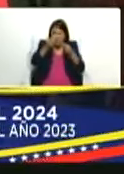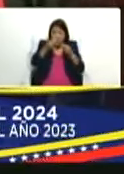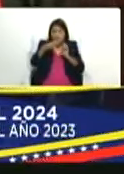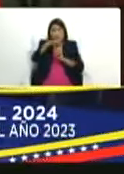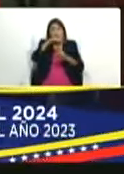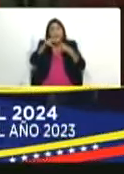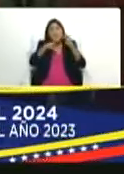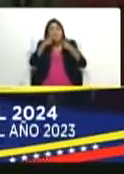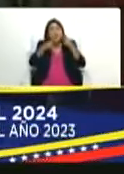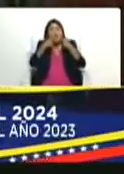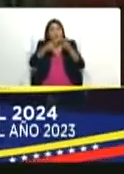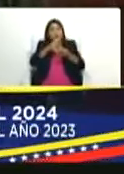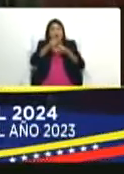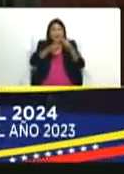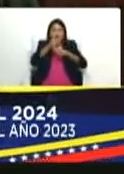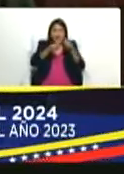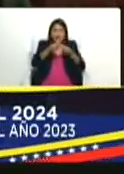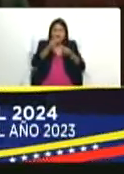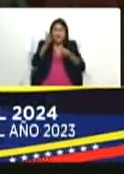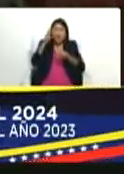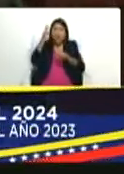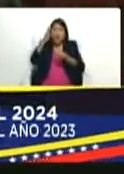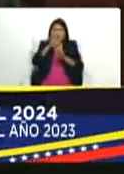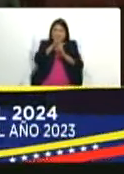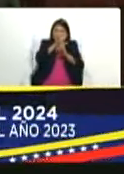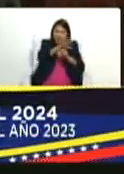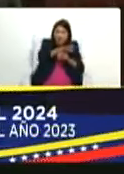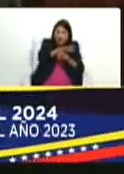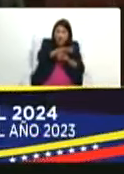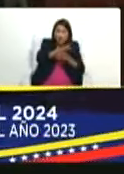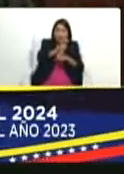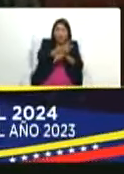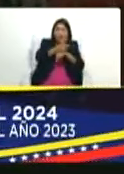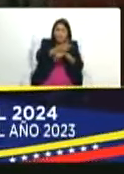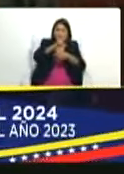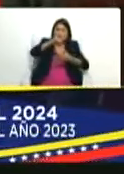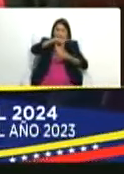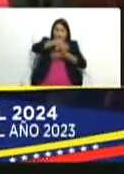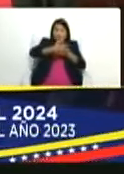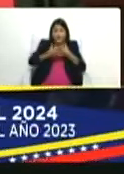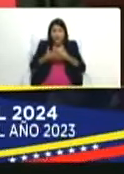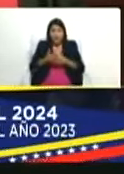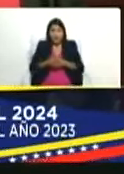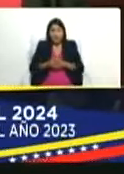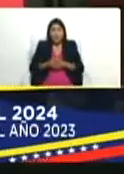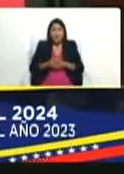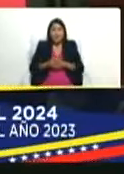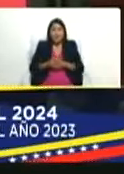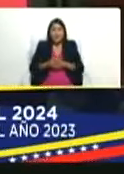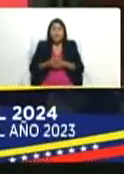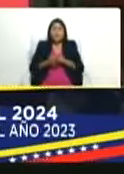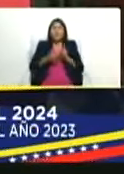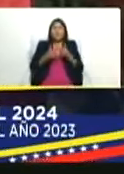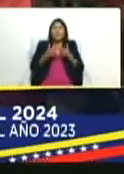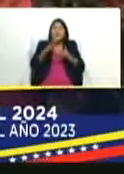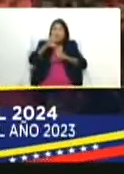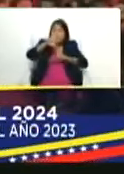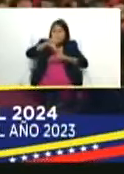político ejercido por Washington sobre los gobiernos de la región. América,